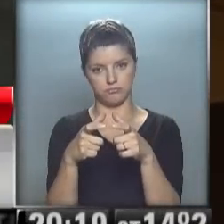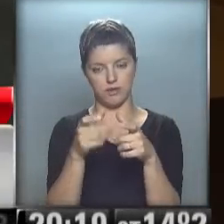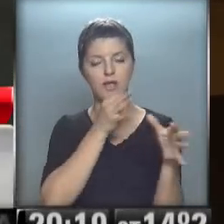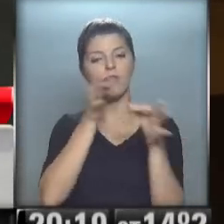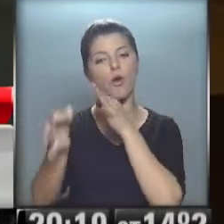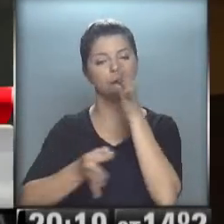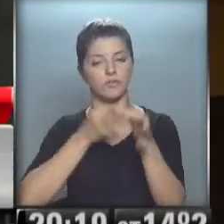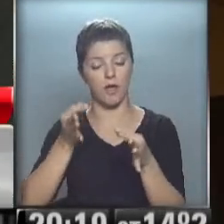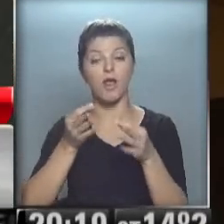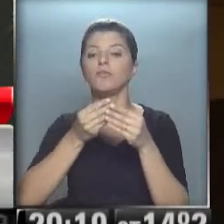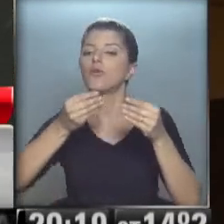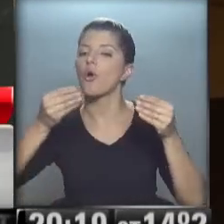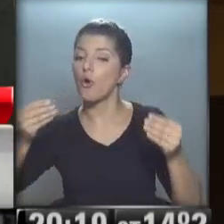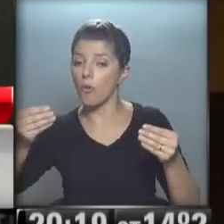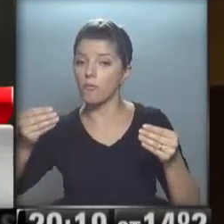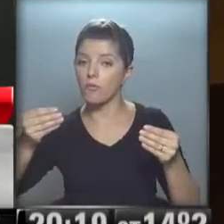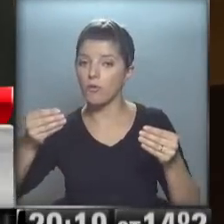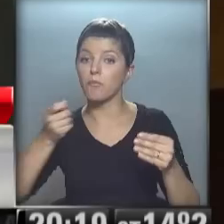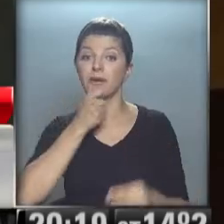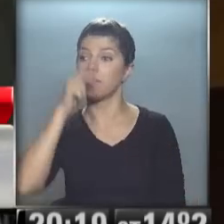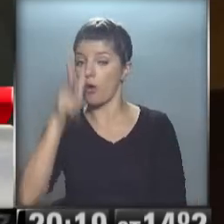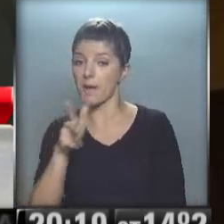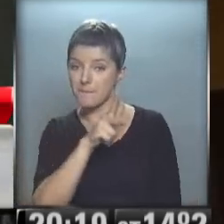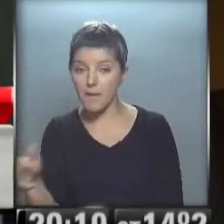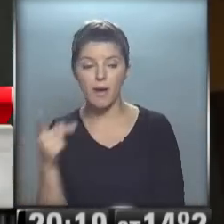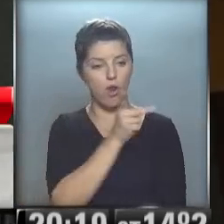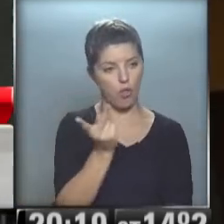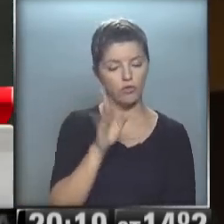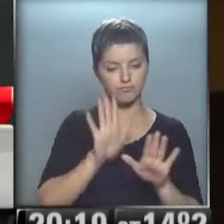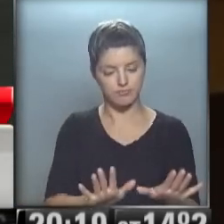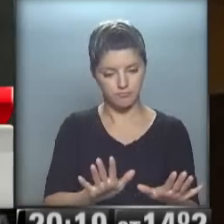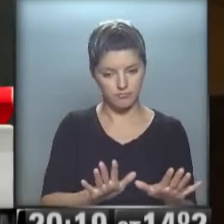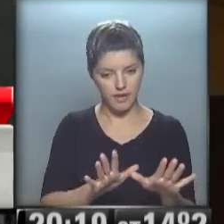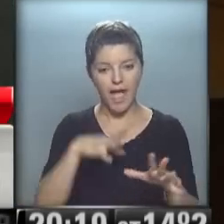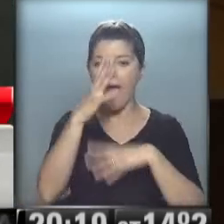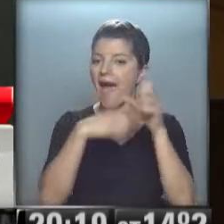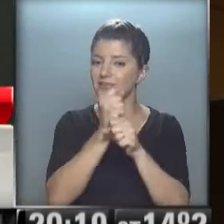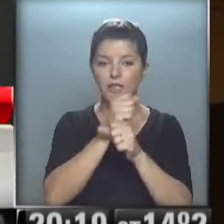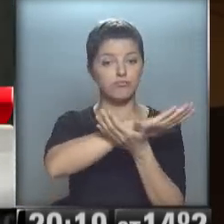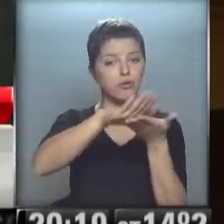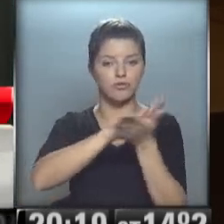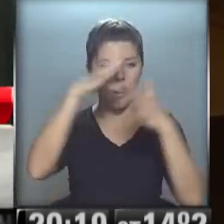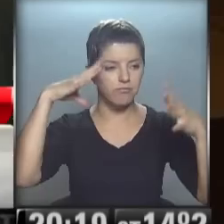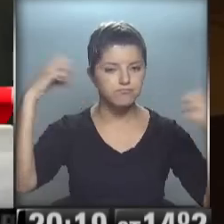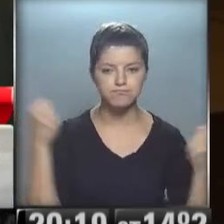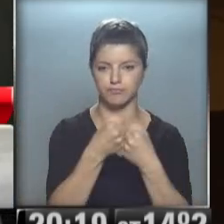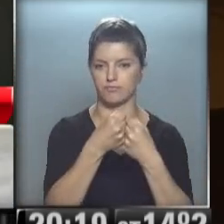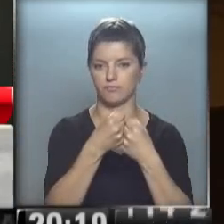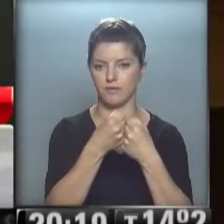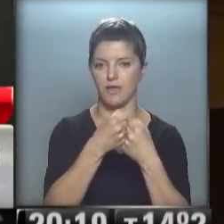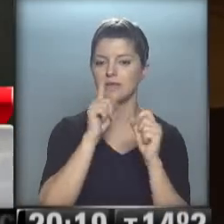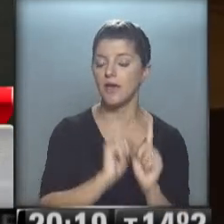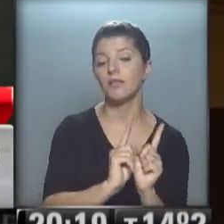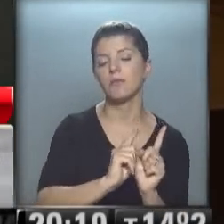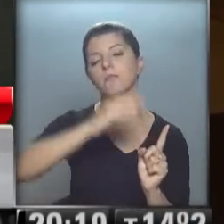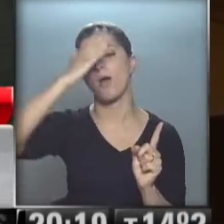hace en el conclave para el Papa, que se queden ahí sentados hasta que encuentren una solución. Y luego que la solución esté